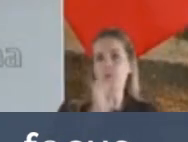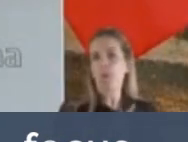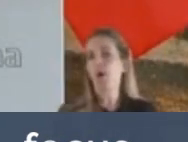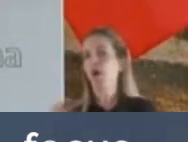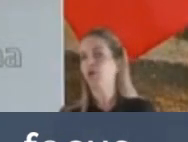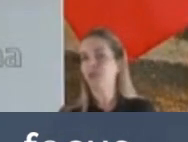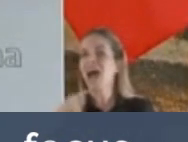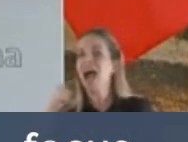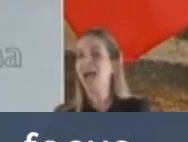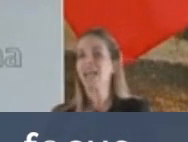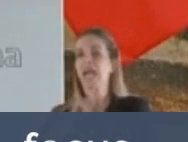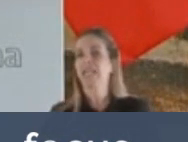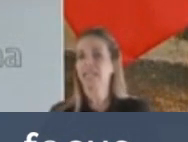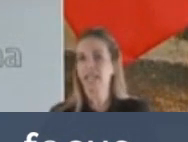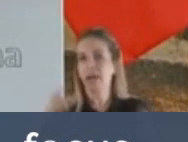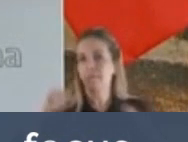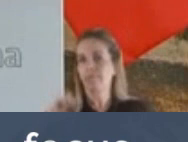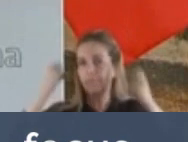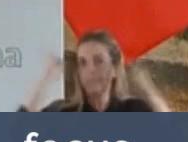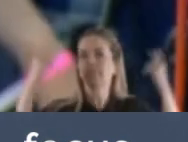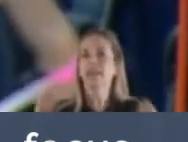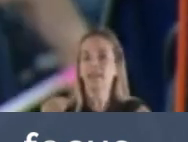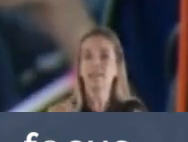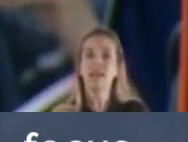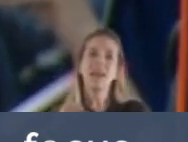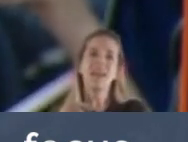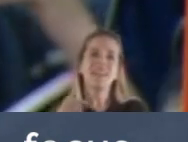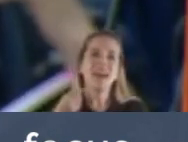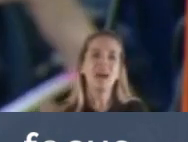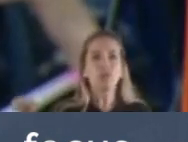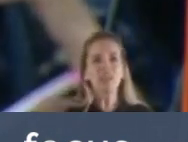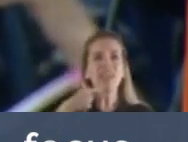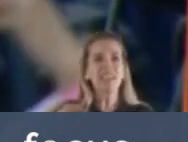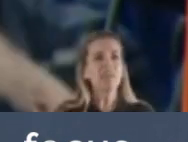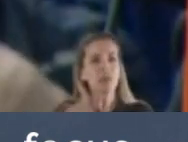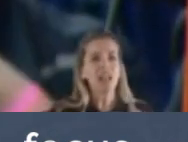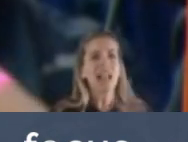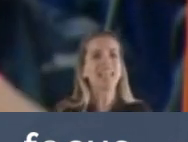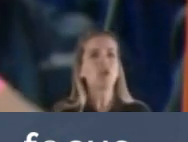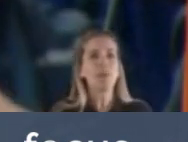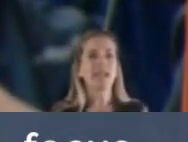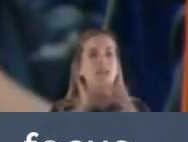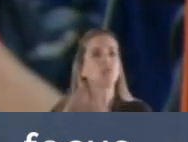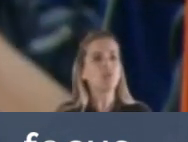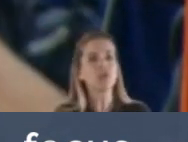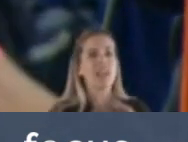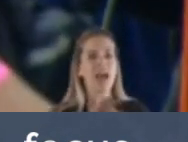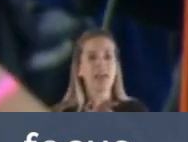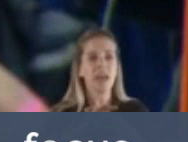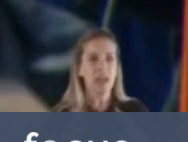el grito en el cielo. Esta búsqueda de la unidad de Latinoamérica incluye también a países